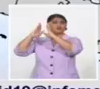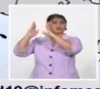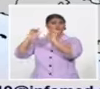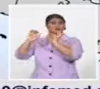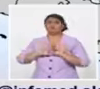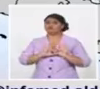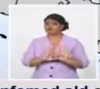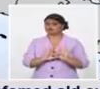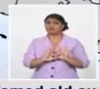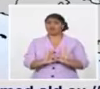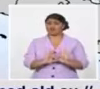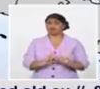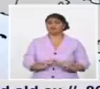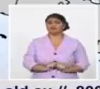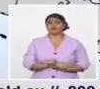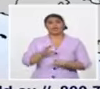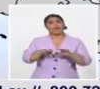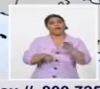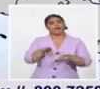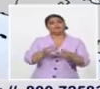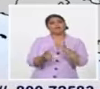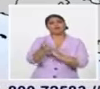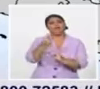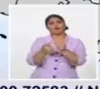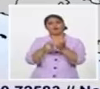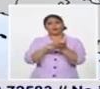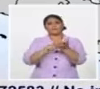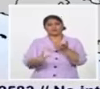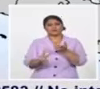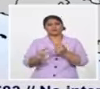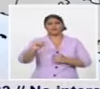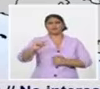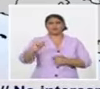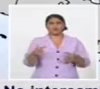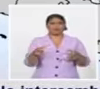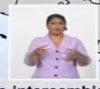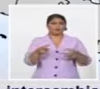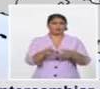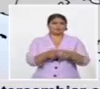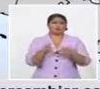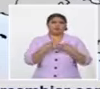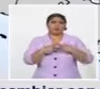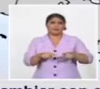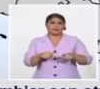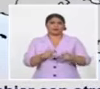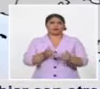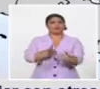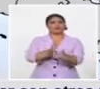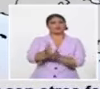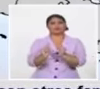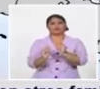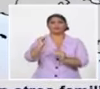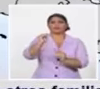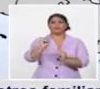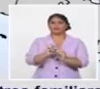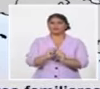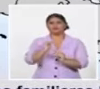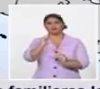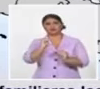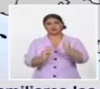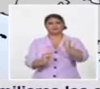provincias logran disminuir algunos casos, pero lamentablemente después vuelven a subir por la fuerte transmisión.